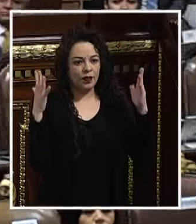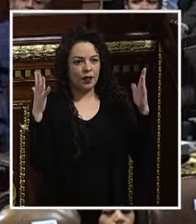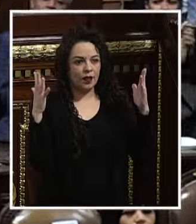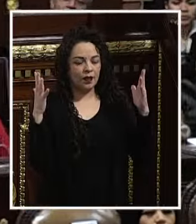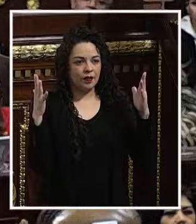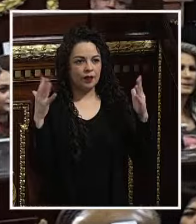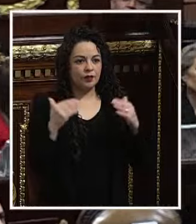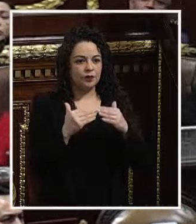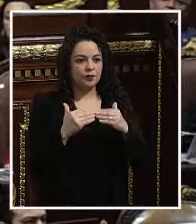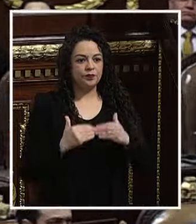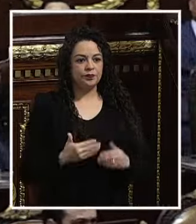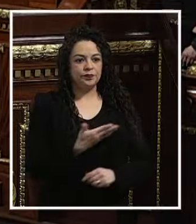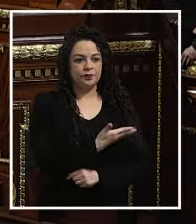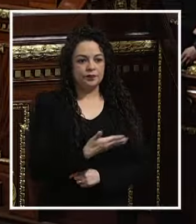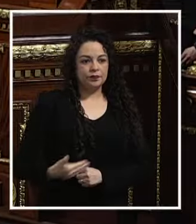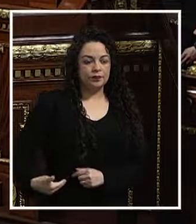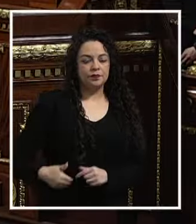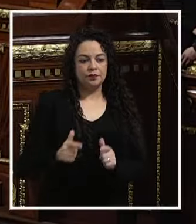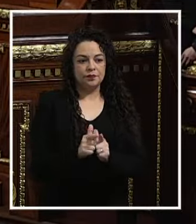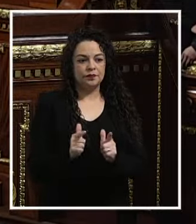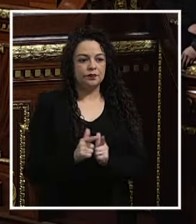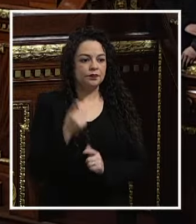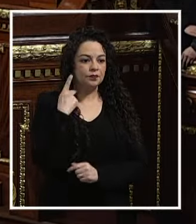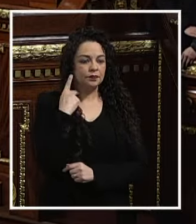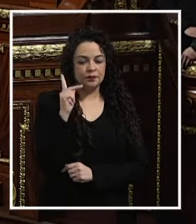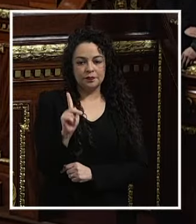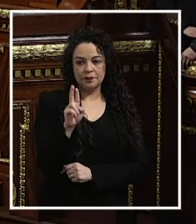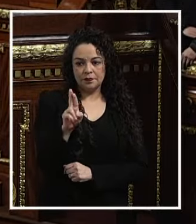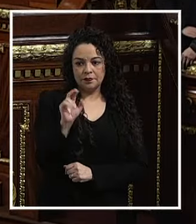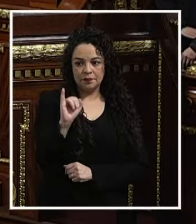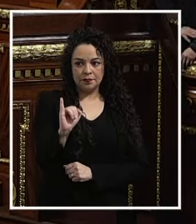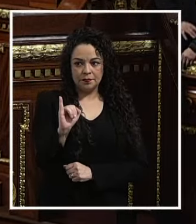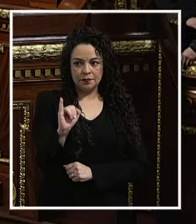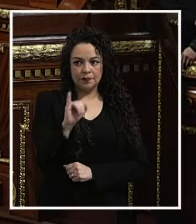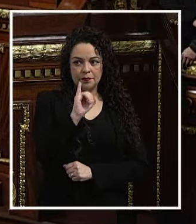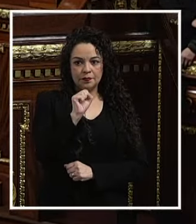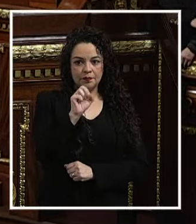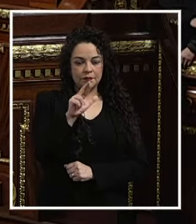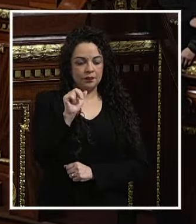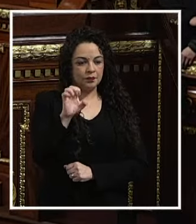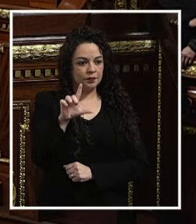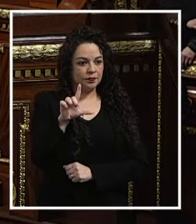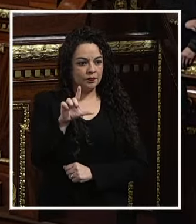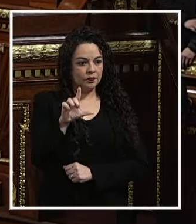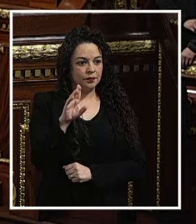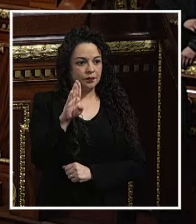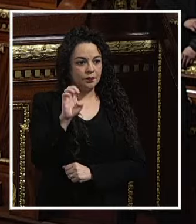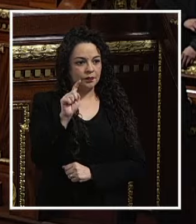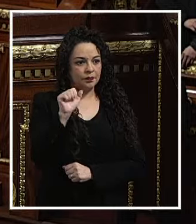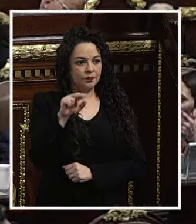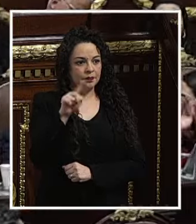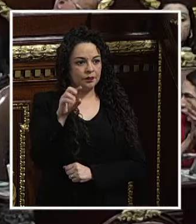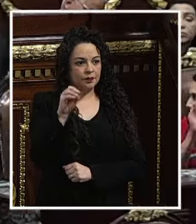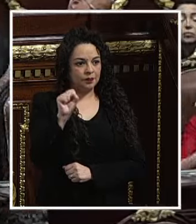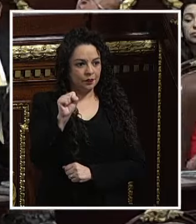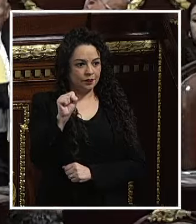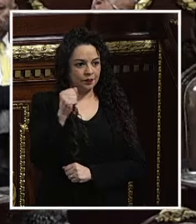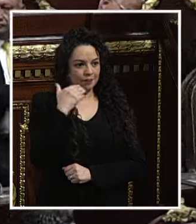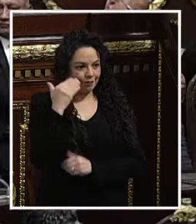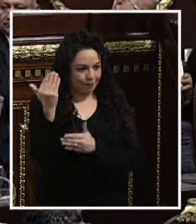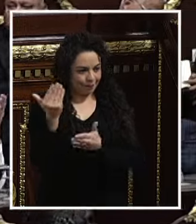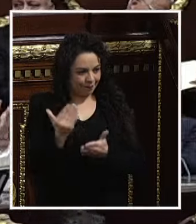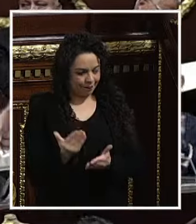Al presidente del Partido Revolucionario Institucional, Israel Betanzos.